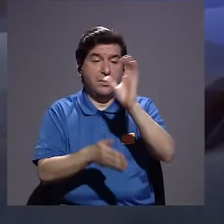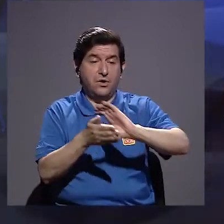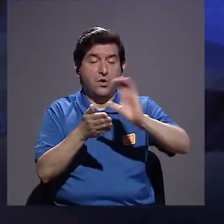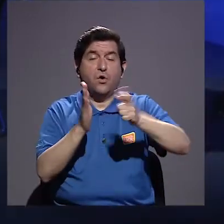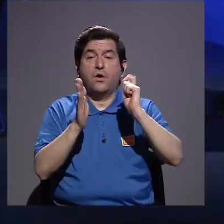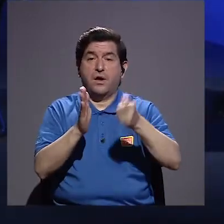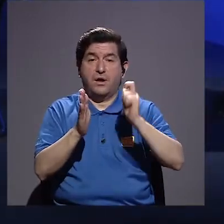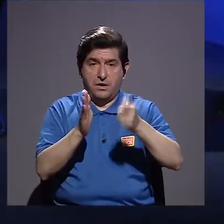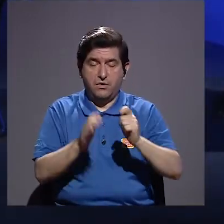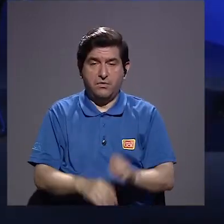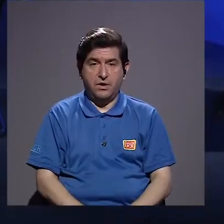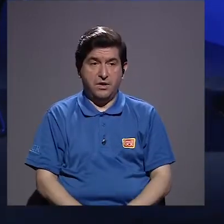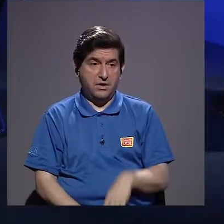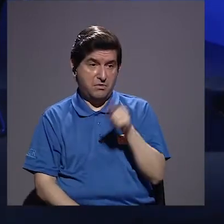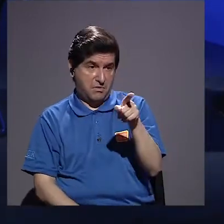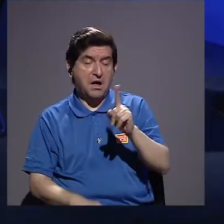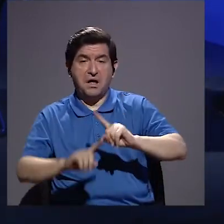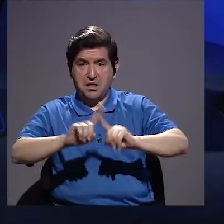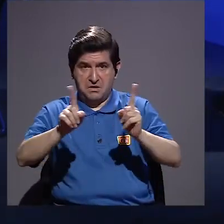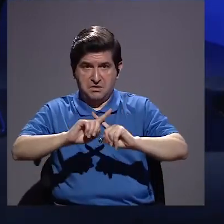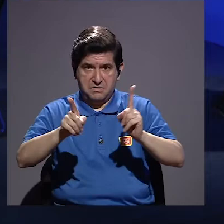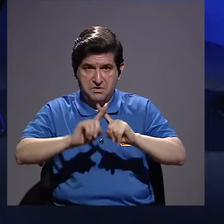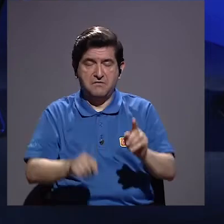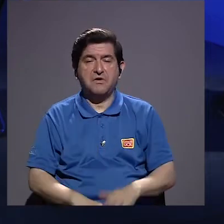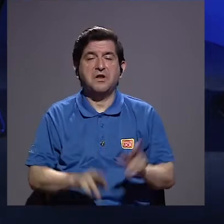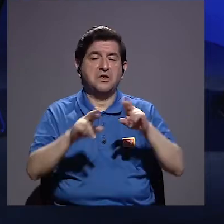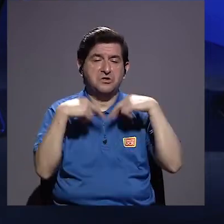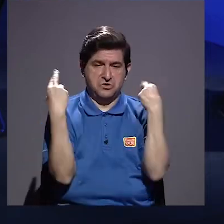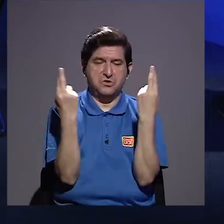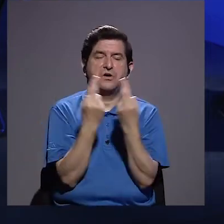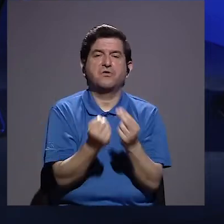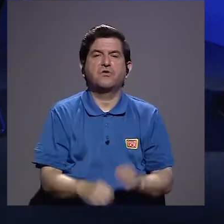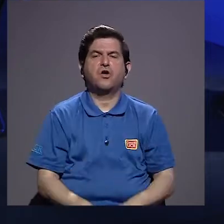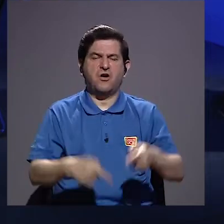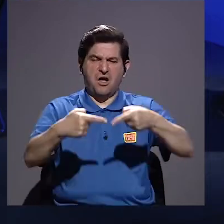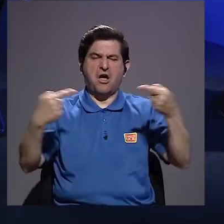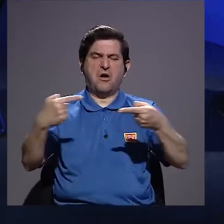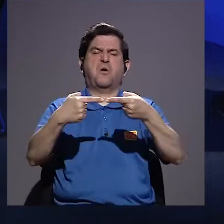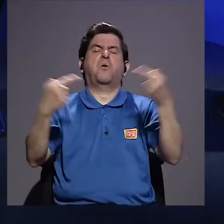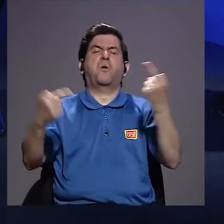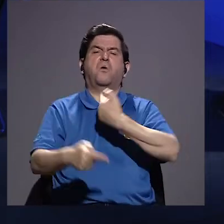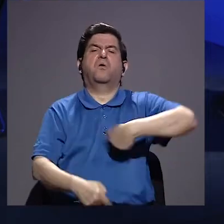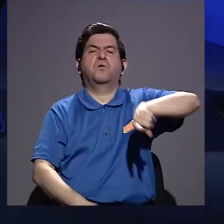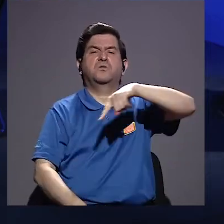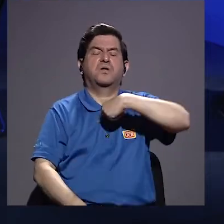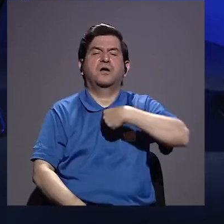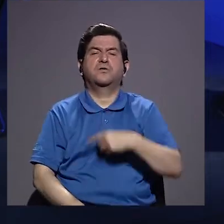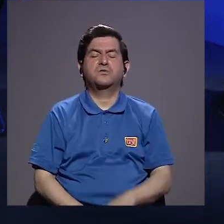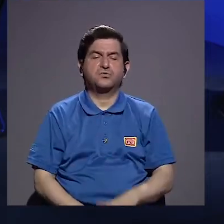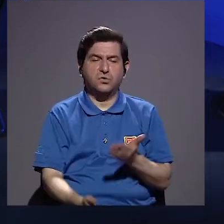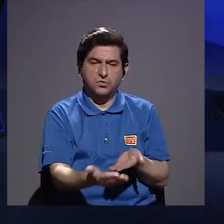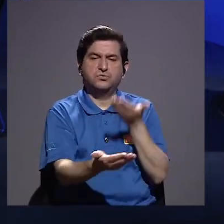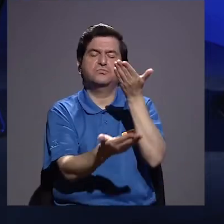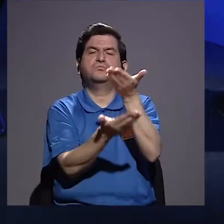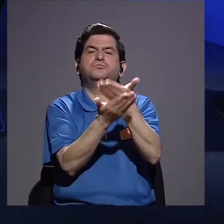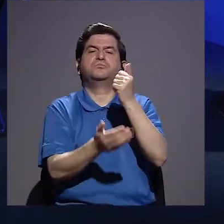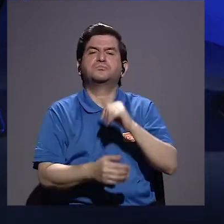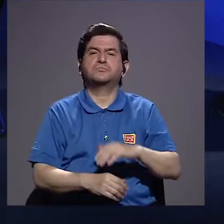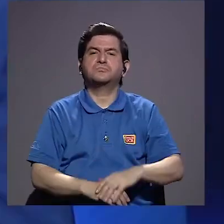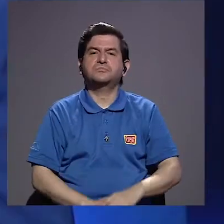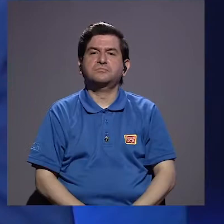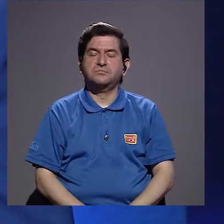Colegio de Abogados se hicieron varias sesiones para oponerse a lo que nosotras estábamos